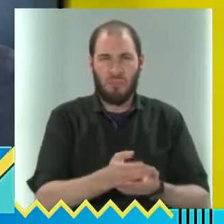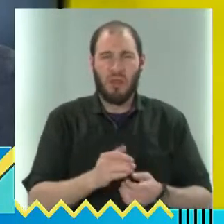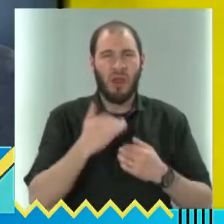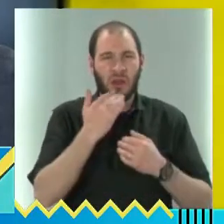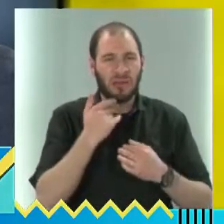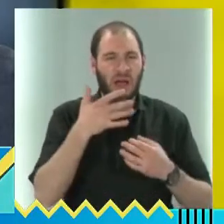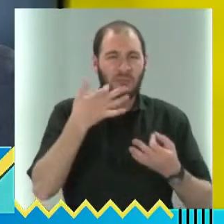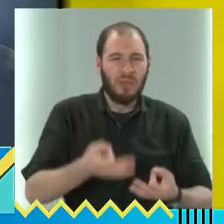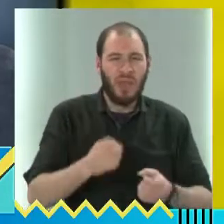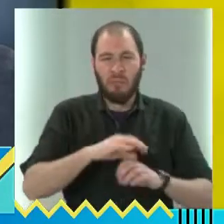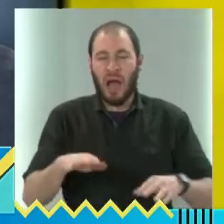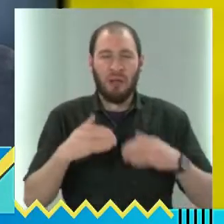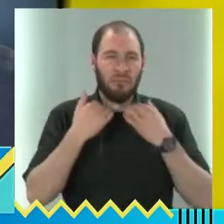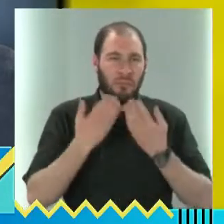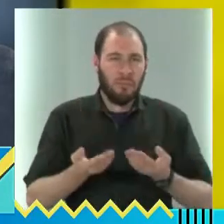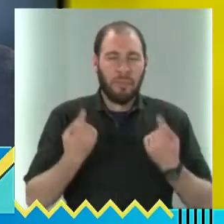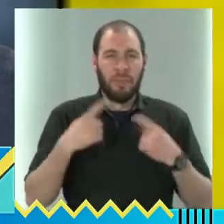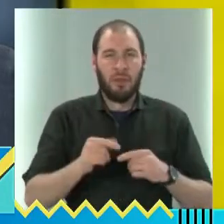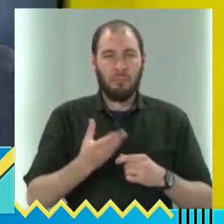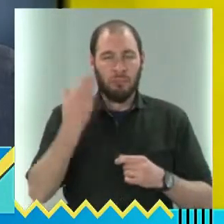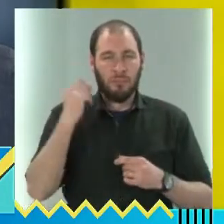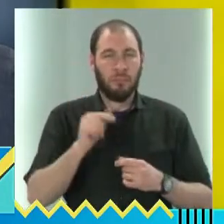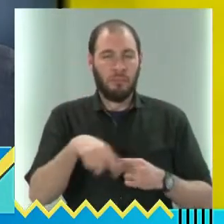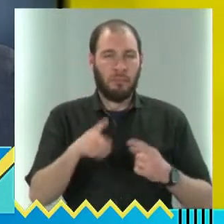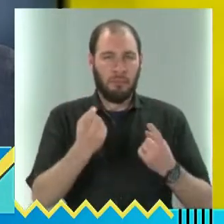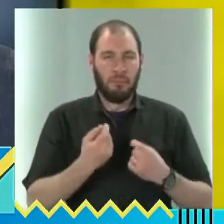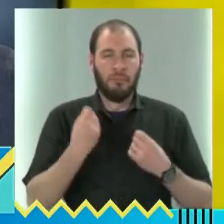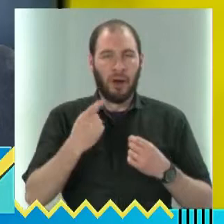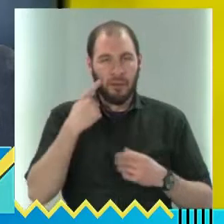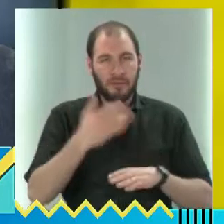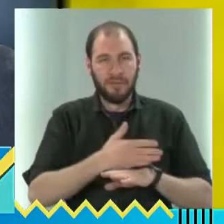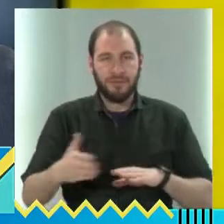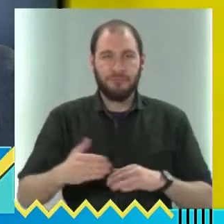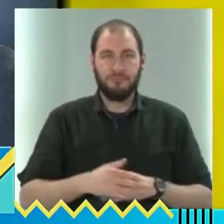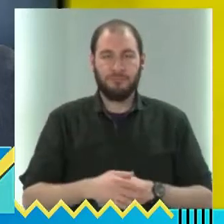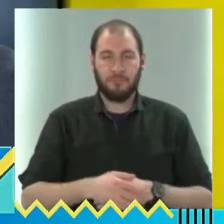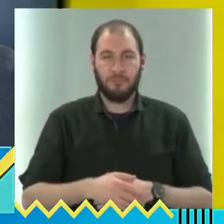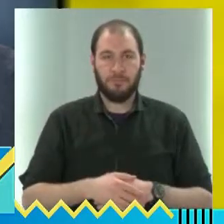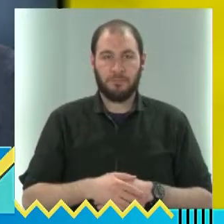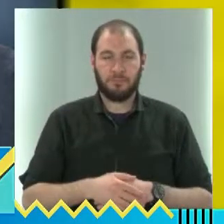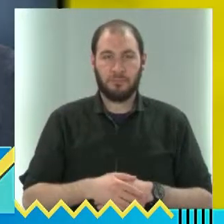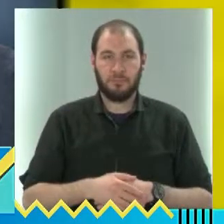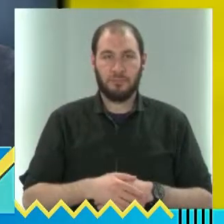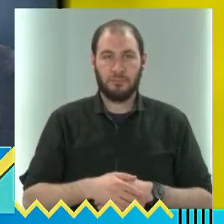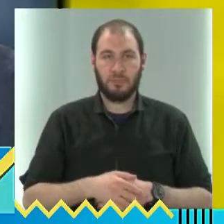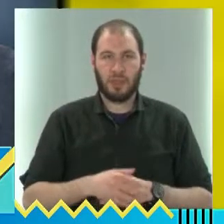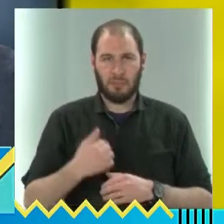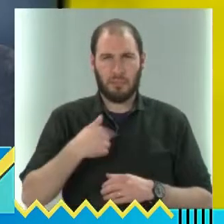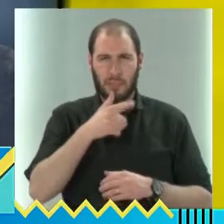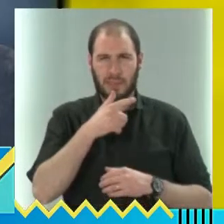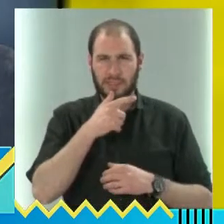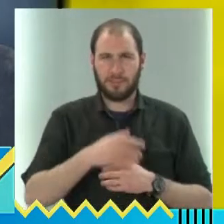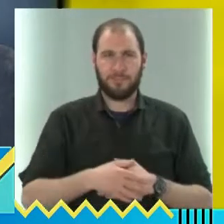si es correcto o no, pero que muchas veces es necesario para poder subsistir. Y la verdad que creo yo que